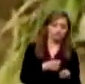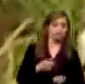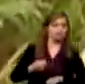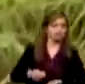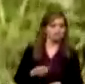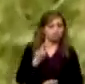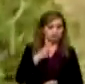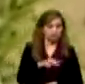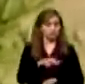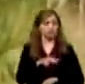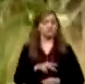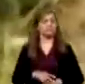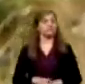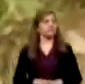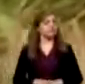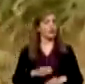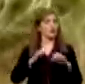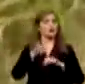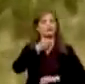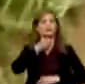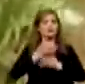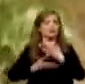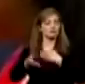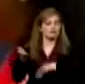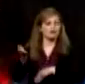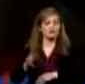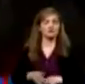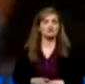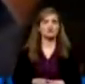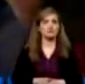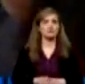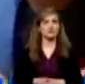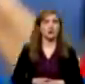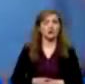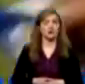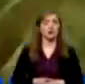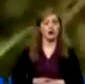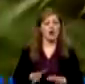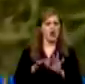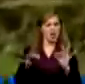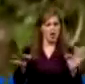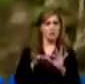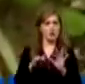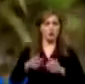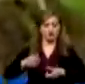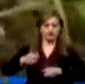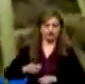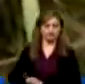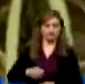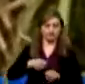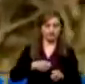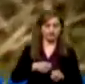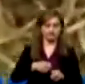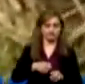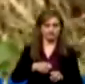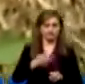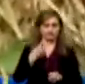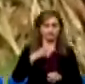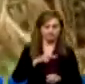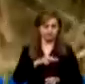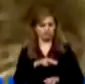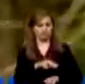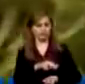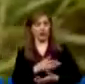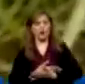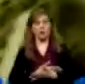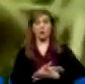entre los matorrales. Conversamos con él. Nosotros estábamos limpiando aquí para acá con la pala y nos comentamos con la novedad del bebé que